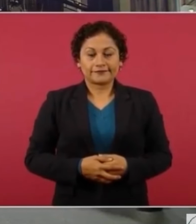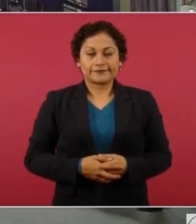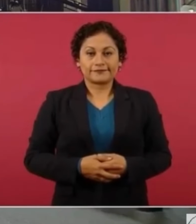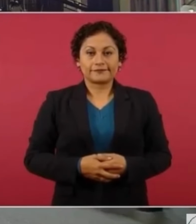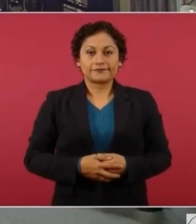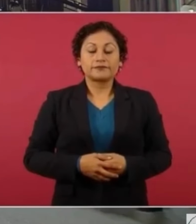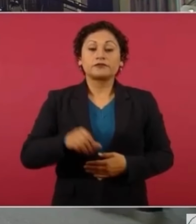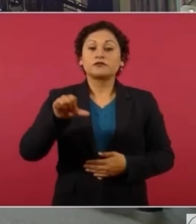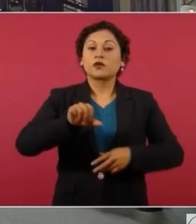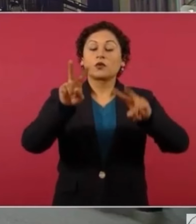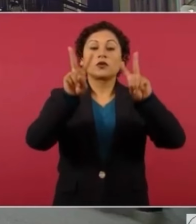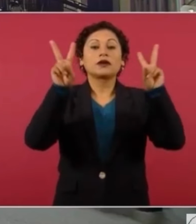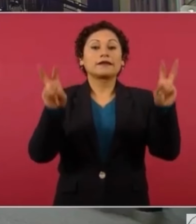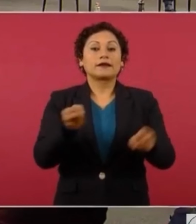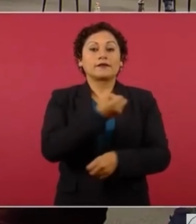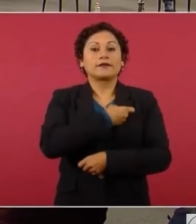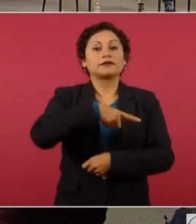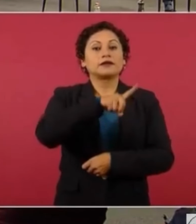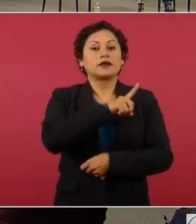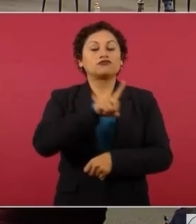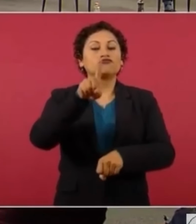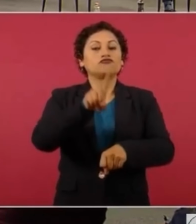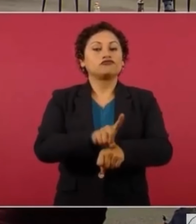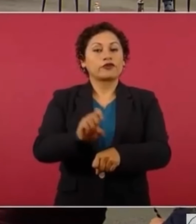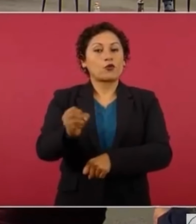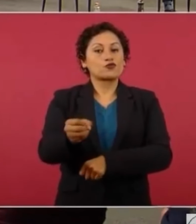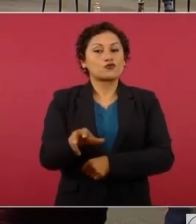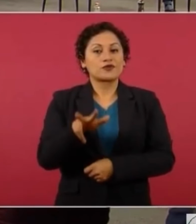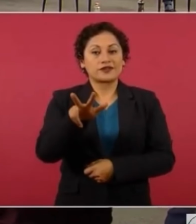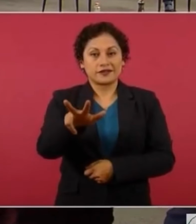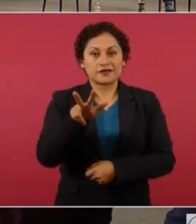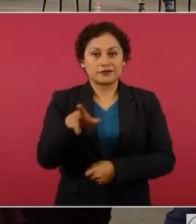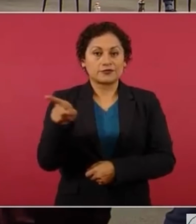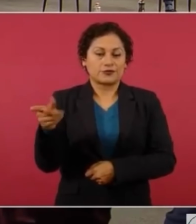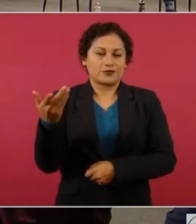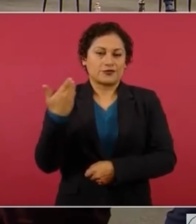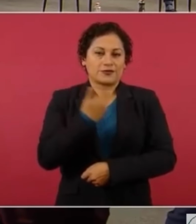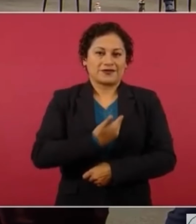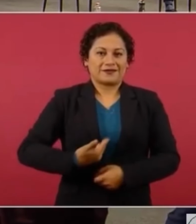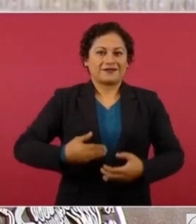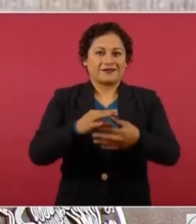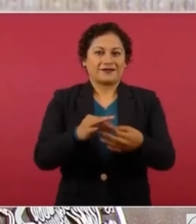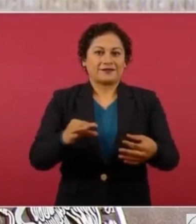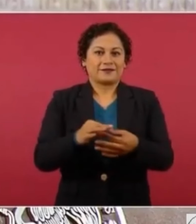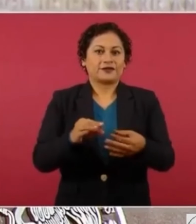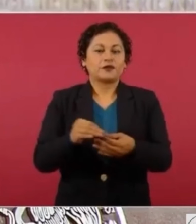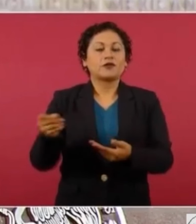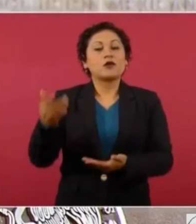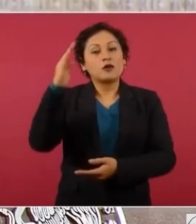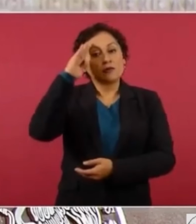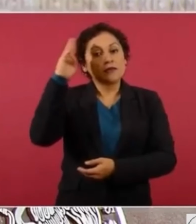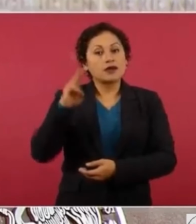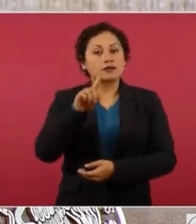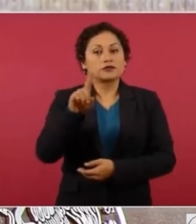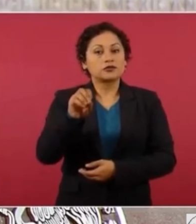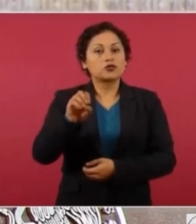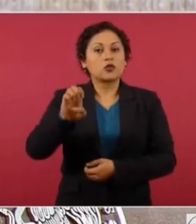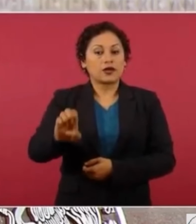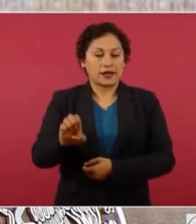el pulso de la salud, hoy 18 de octubre, como ya señaló el señor presidente, el maestro Zoé Robledo